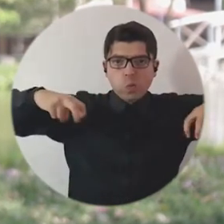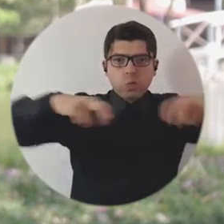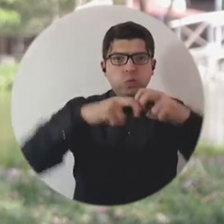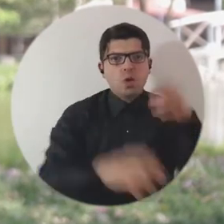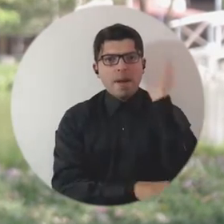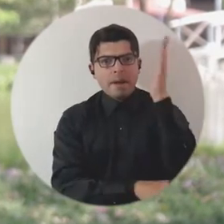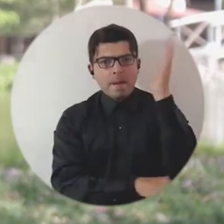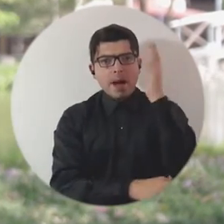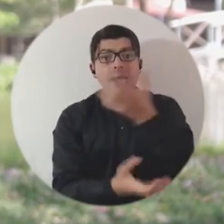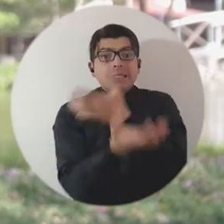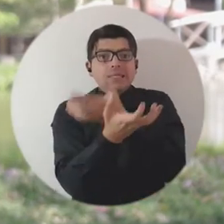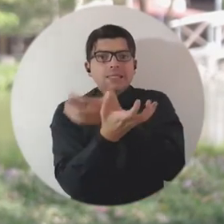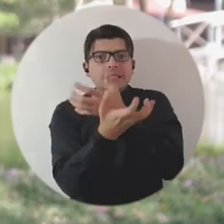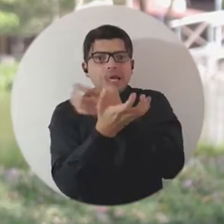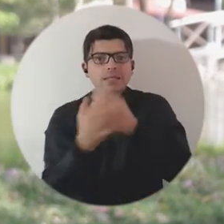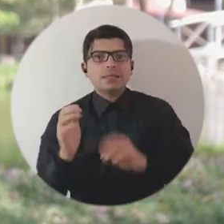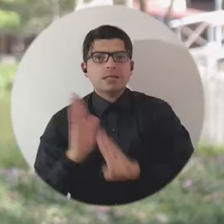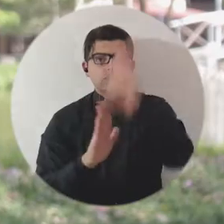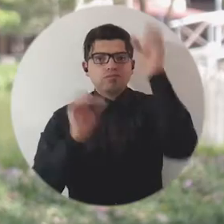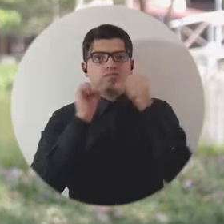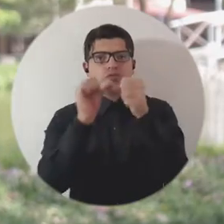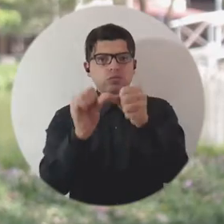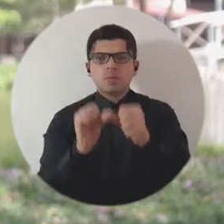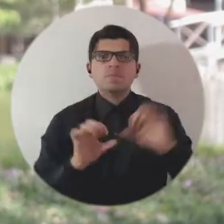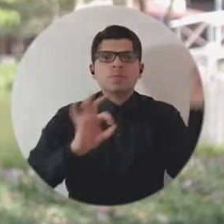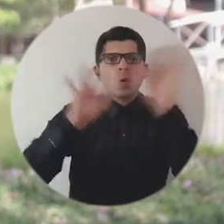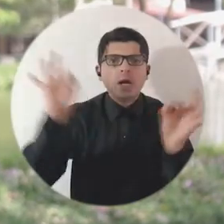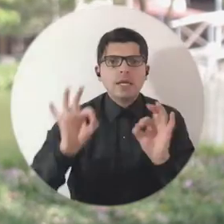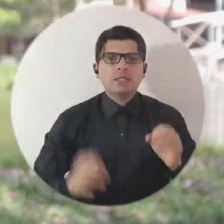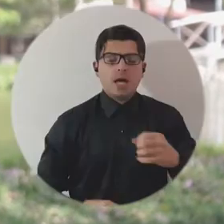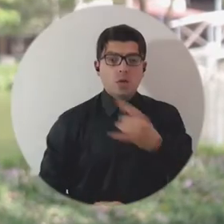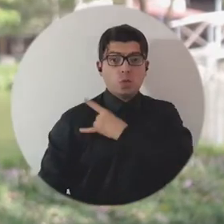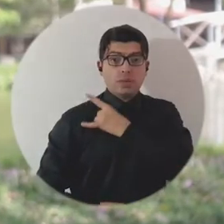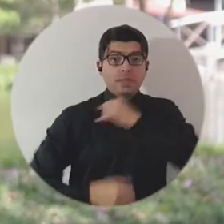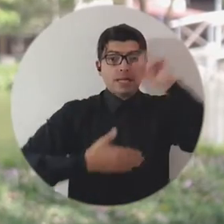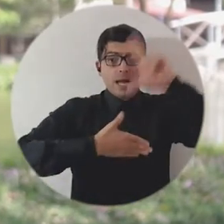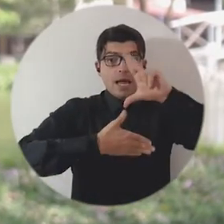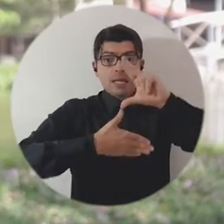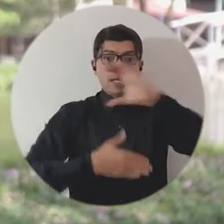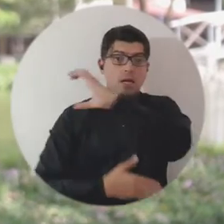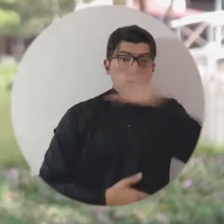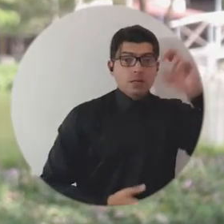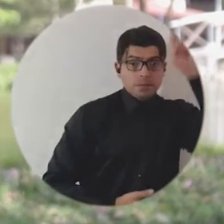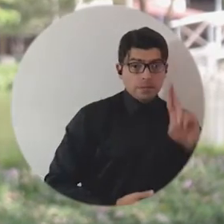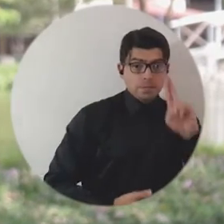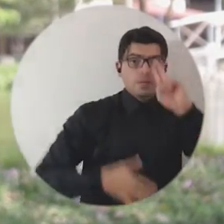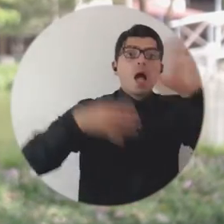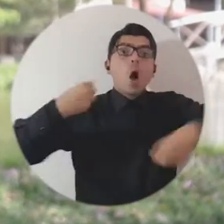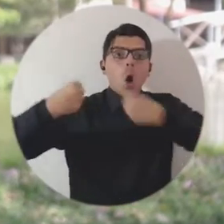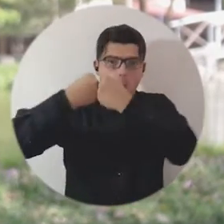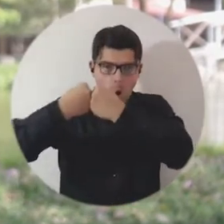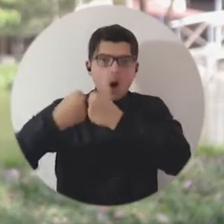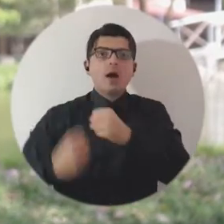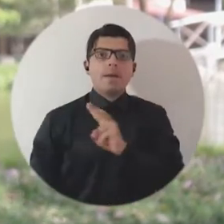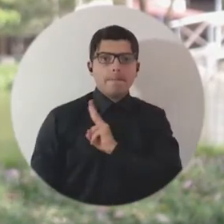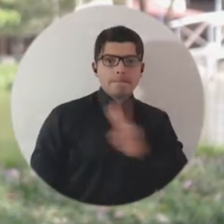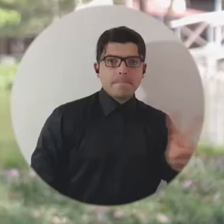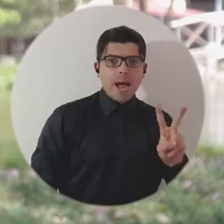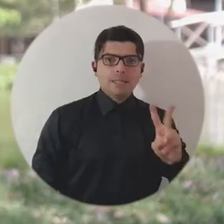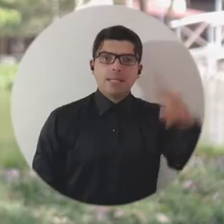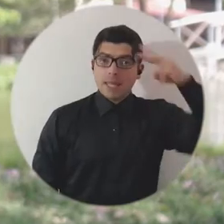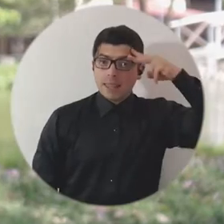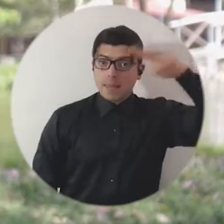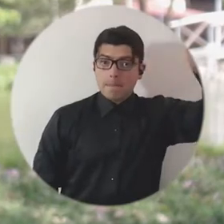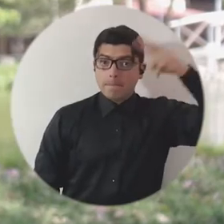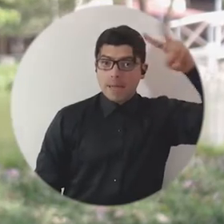el Desarrollo Sostenible, organizado por la Universidad Latina de Costa Rica, en asocio con las Universidades del Valle de